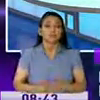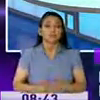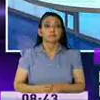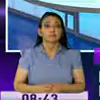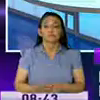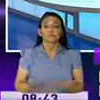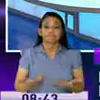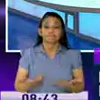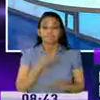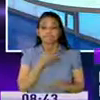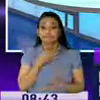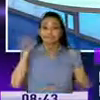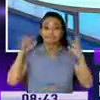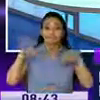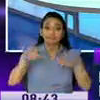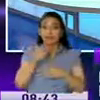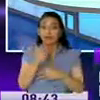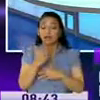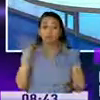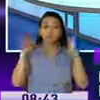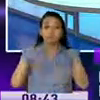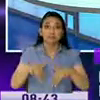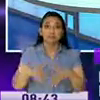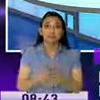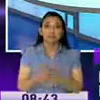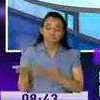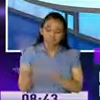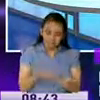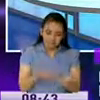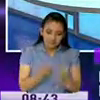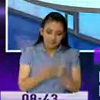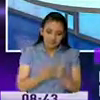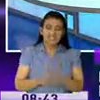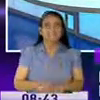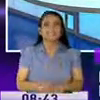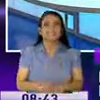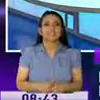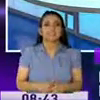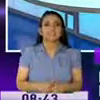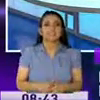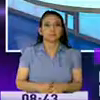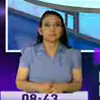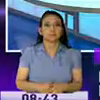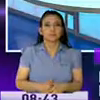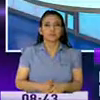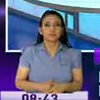que mi querida Ali, usted de nuevo, adelante por favor. Adelante.